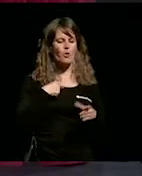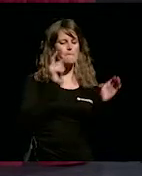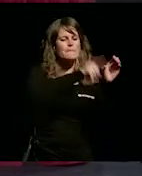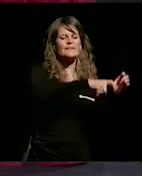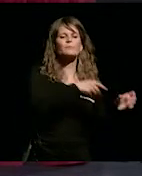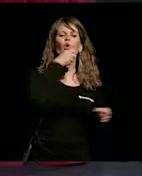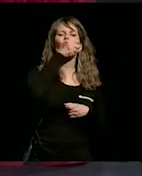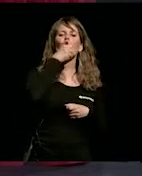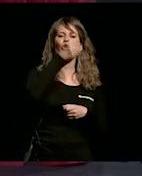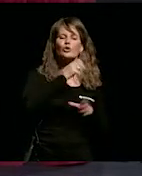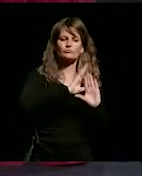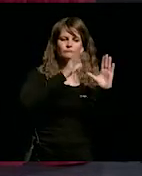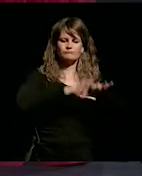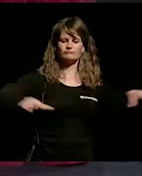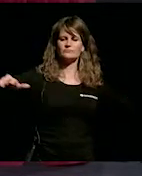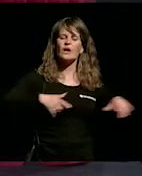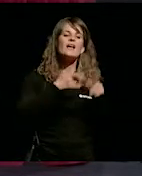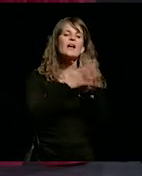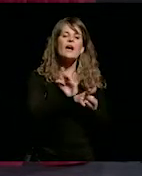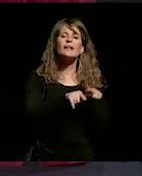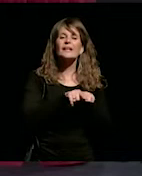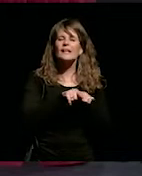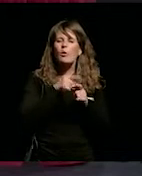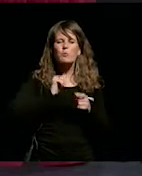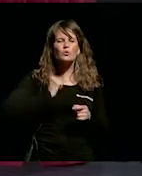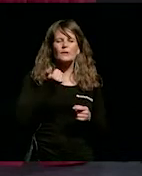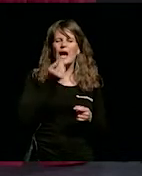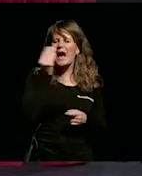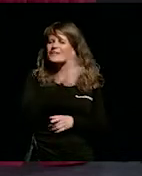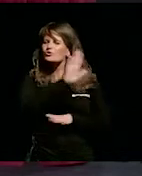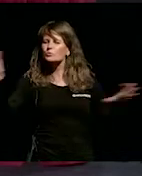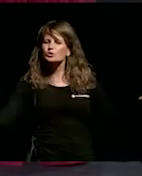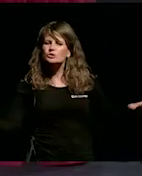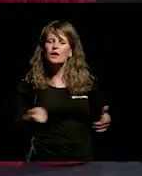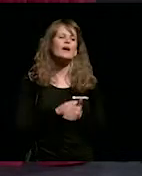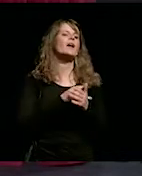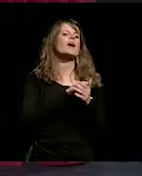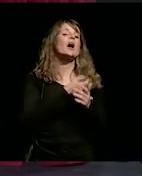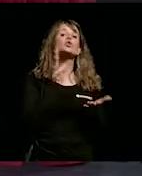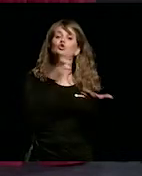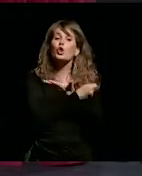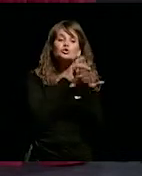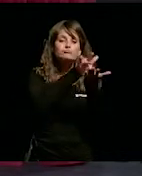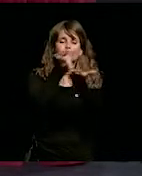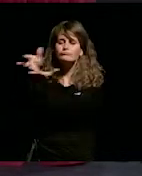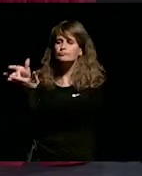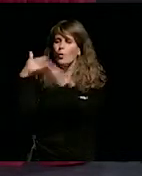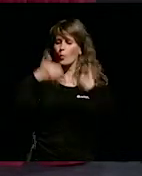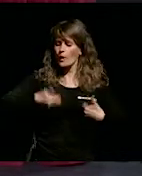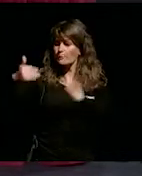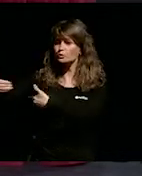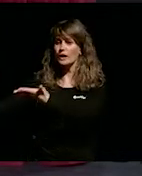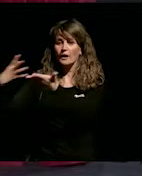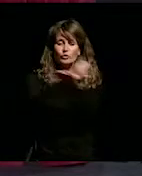y compartir esta oportunidad asombrosa. Realmente llegamos a todos los cuerpos, a todas las personas, y